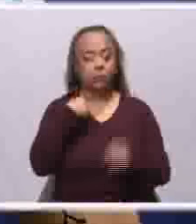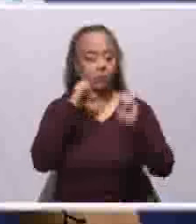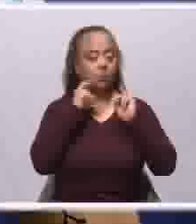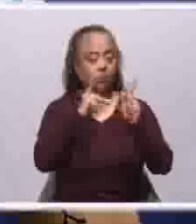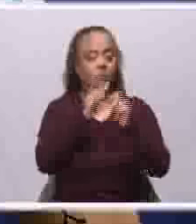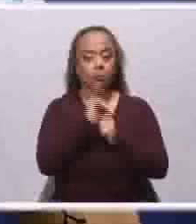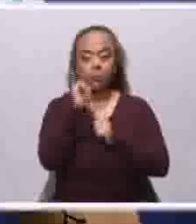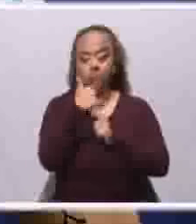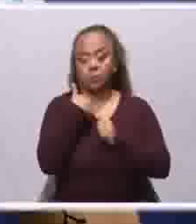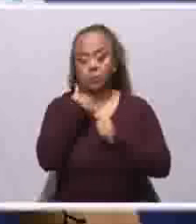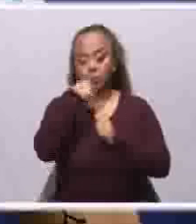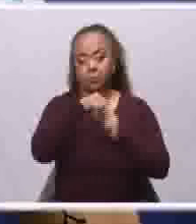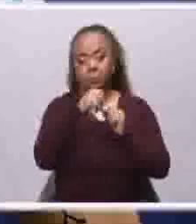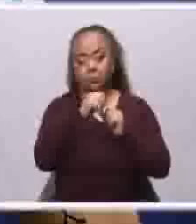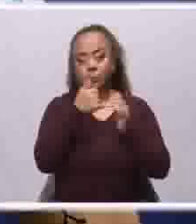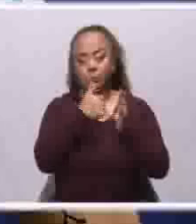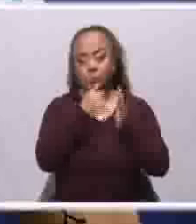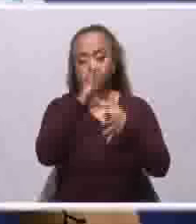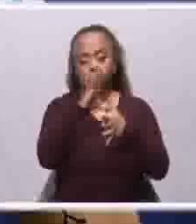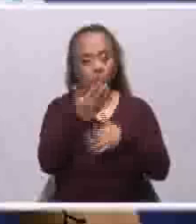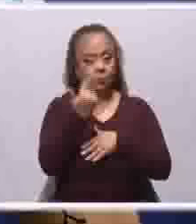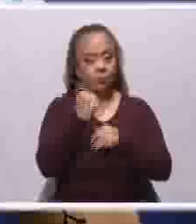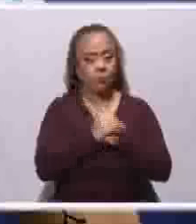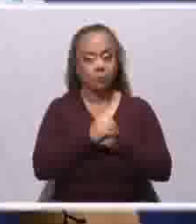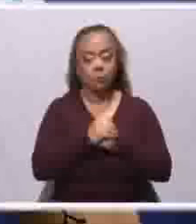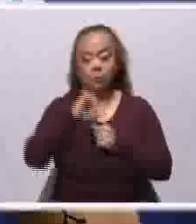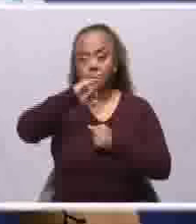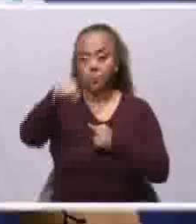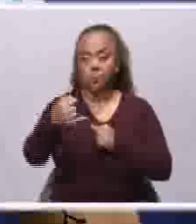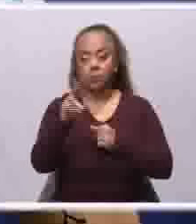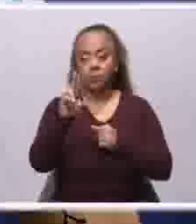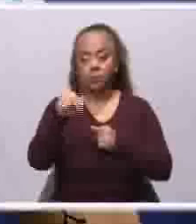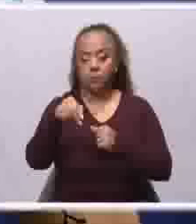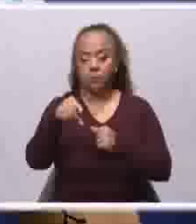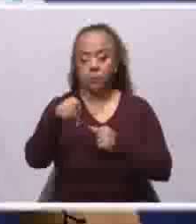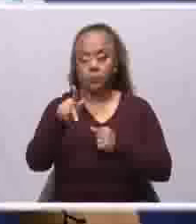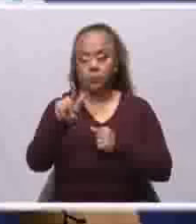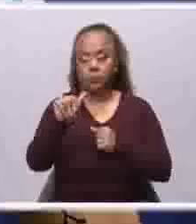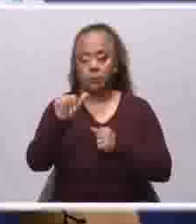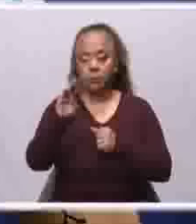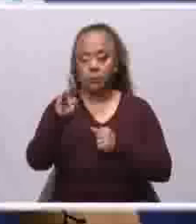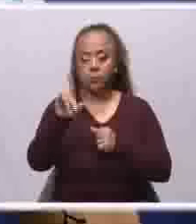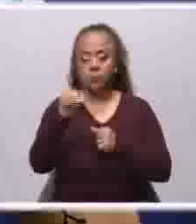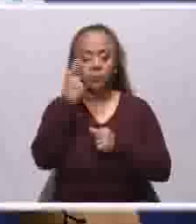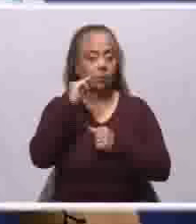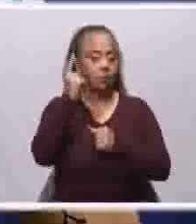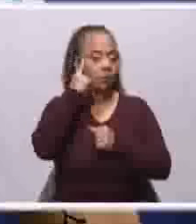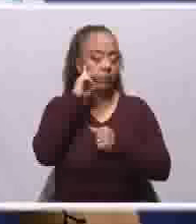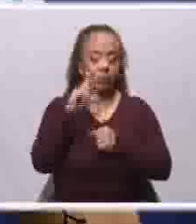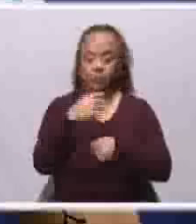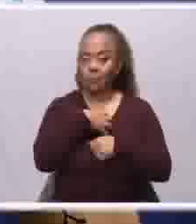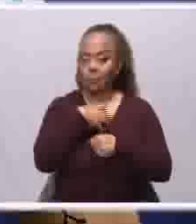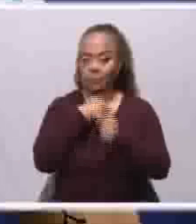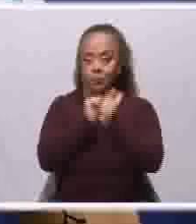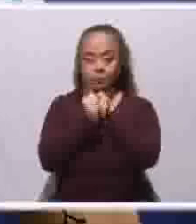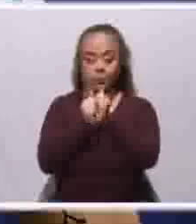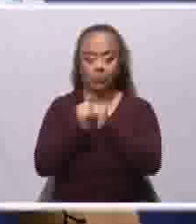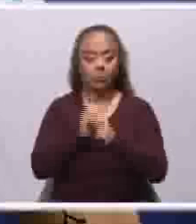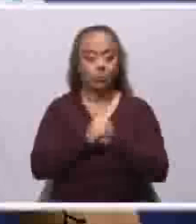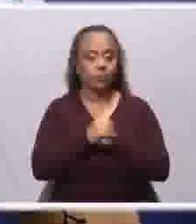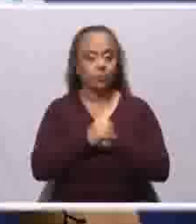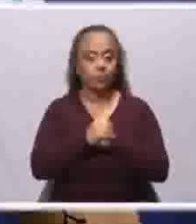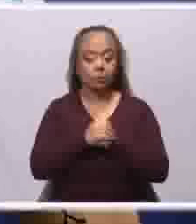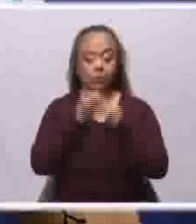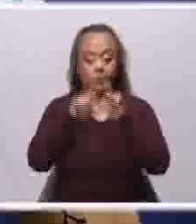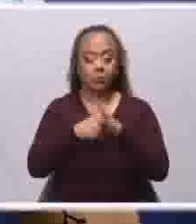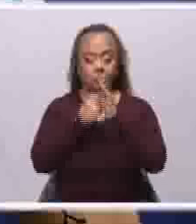como esta copa América pero yo tenía dudas de que Juan Pablo incluso fuese titular en el Torneo se acuerdan que Juan Pablo no fue est larsimon con Alfaro